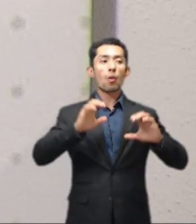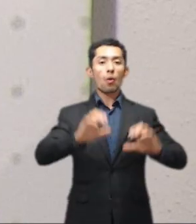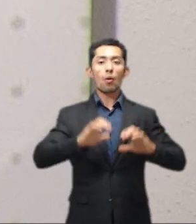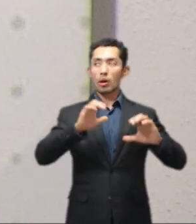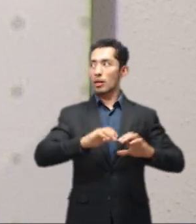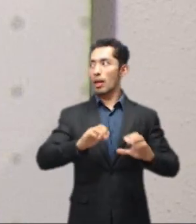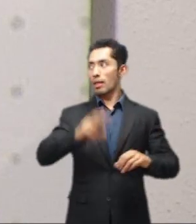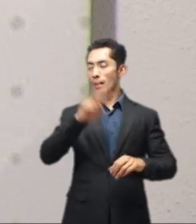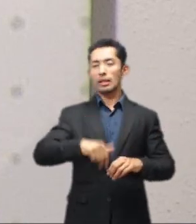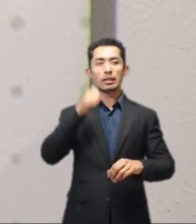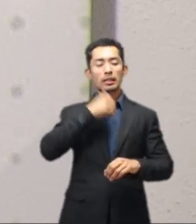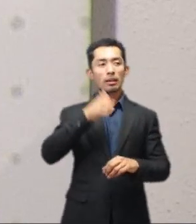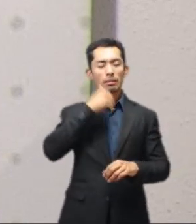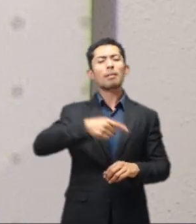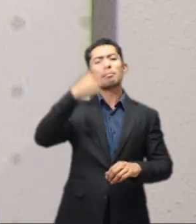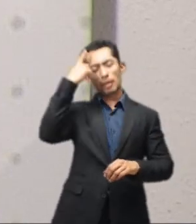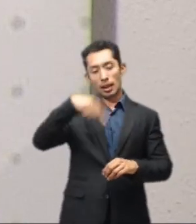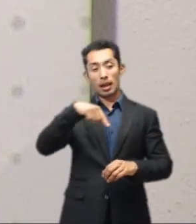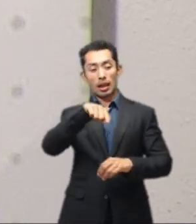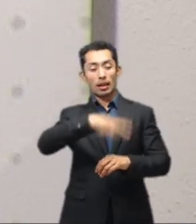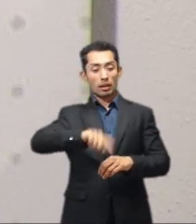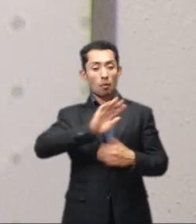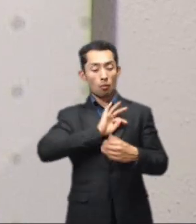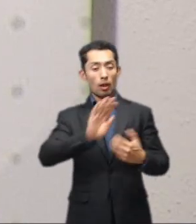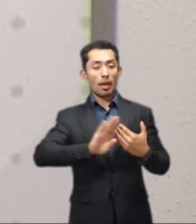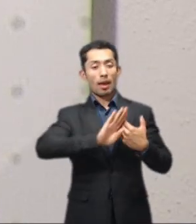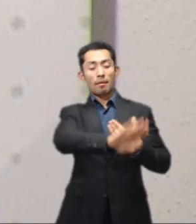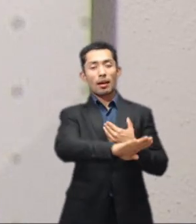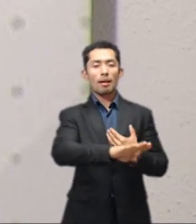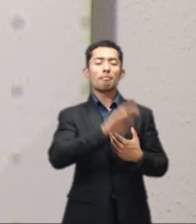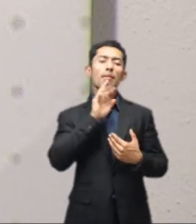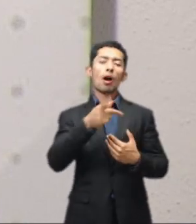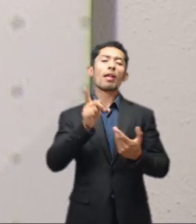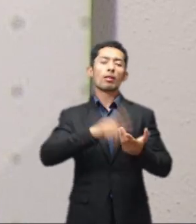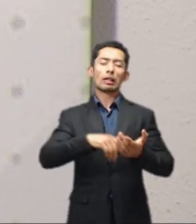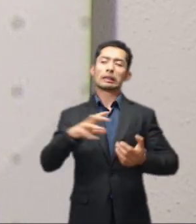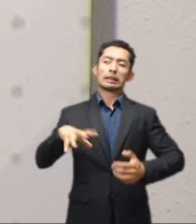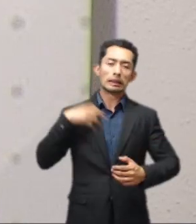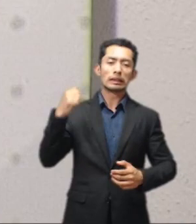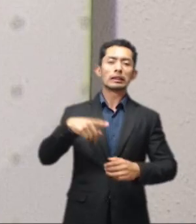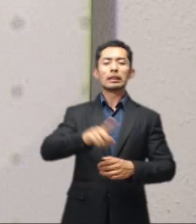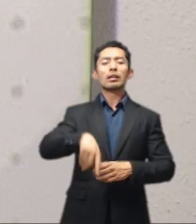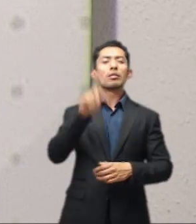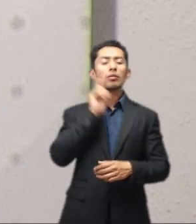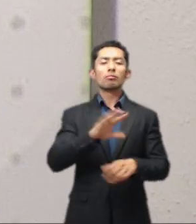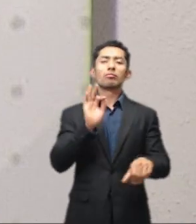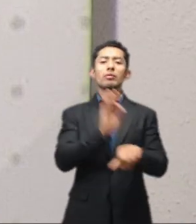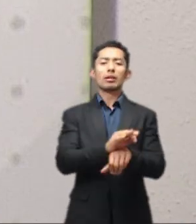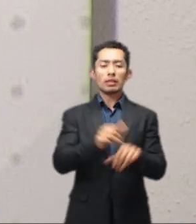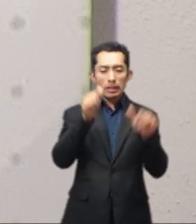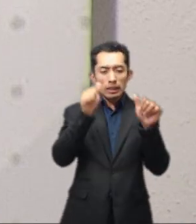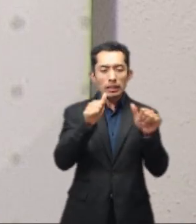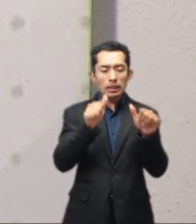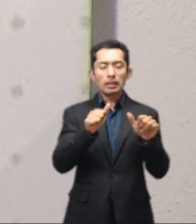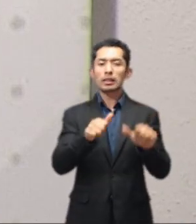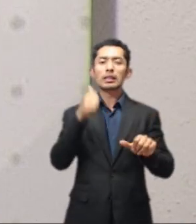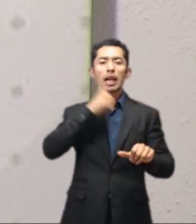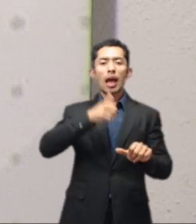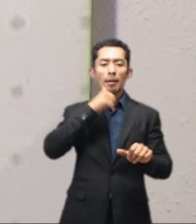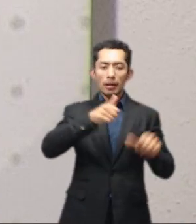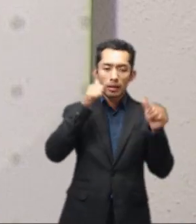extremo para que prevenir y hacer lo mejor que se pueda por ellas atenderlas en todos